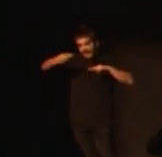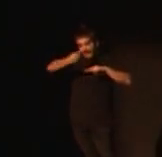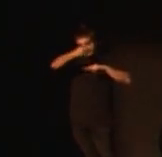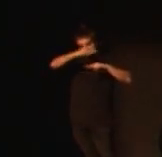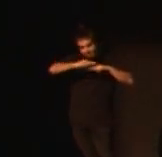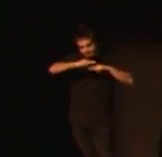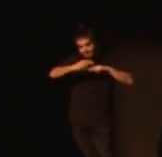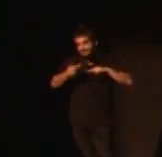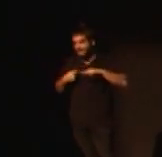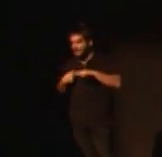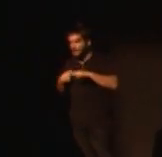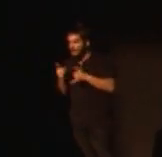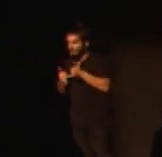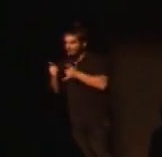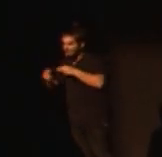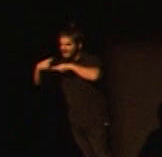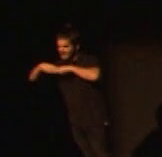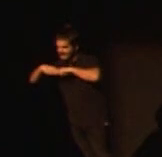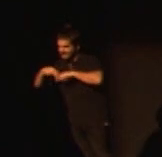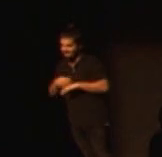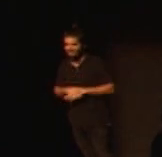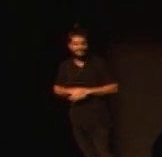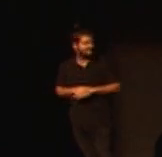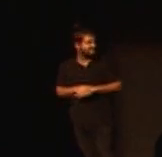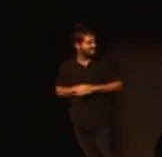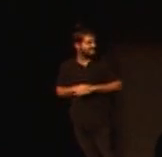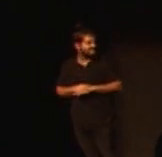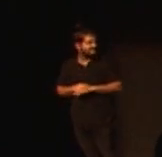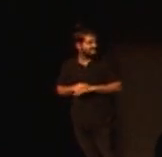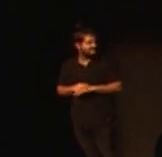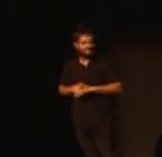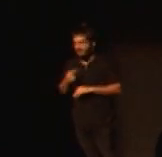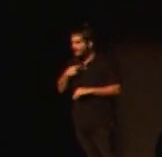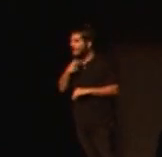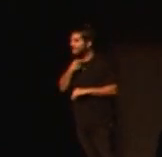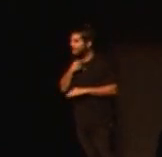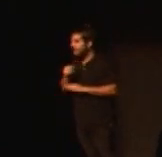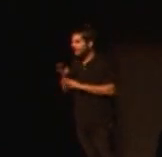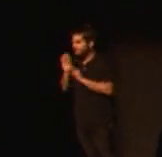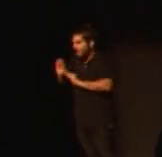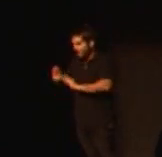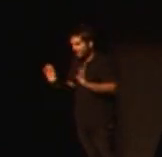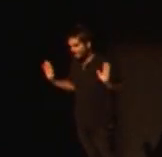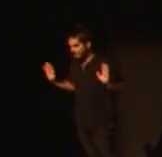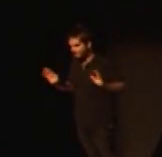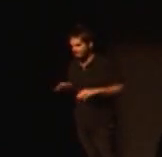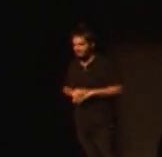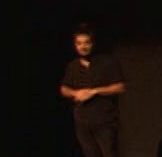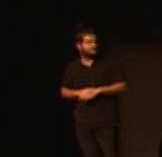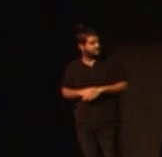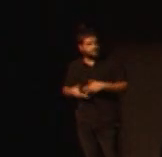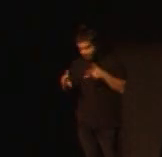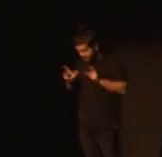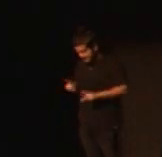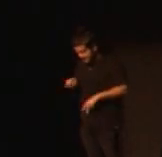por la bicicleta. A la vuestra, porque la de las ruedas, yo, hija mía, no. A mí me gusta la vuestra. Mira, puedes sentarte aquí.